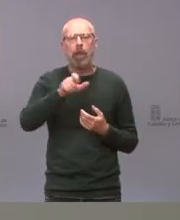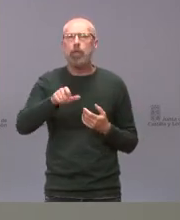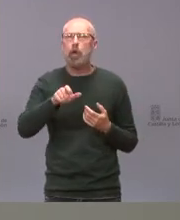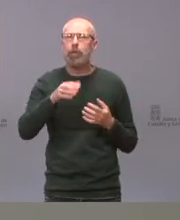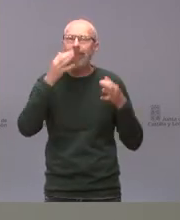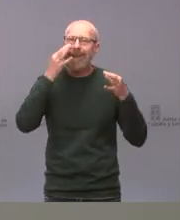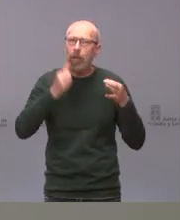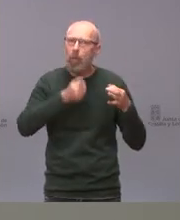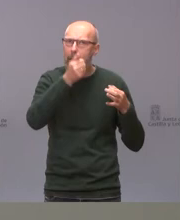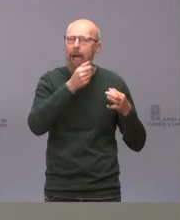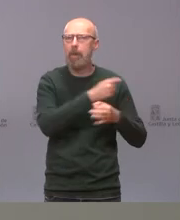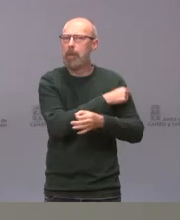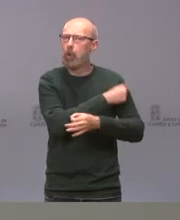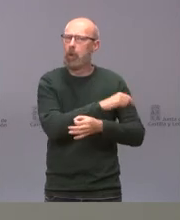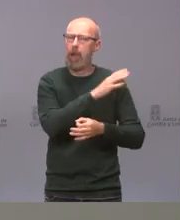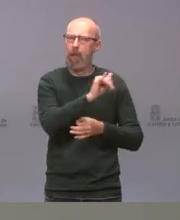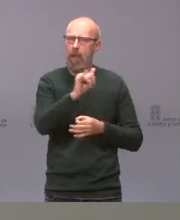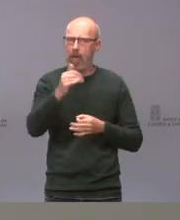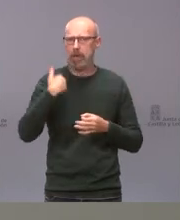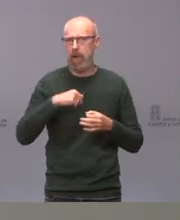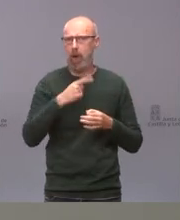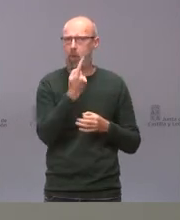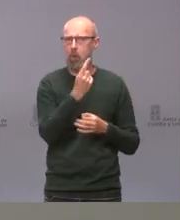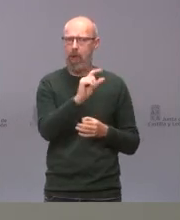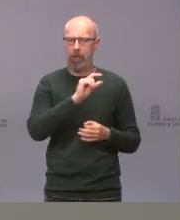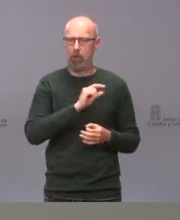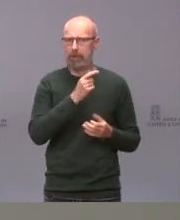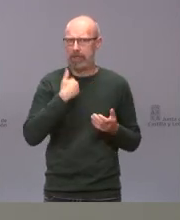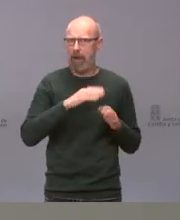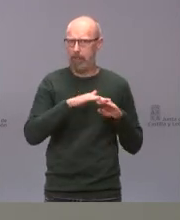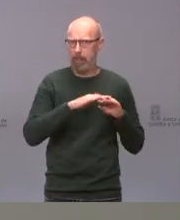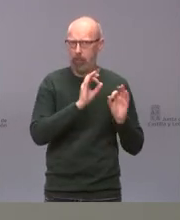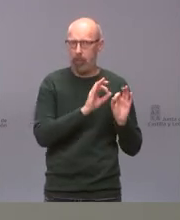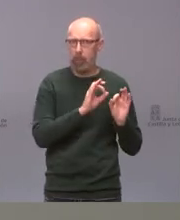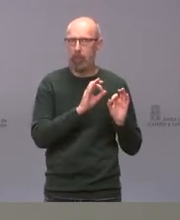riesgo, la tenemos ya vacunada al menos con una dosis, lo cierto es que